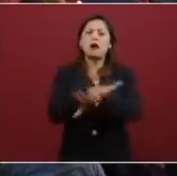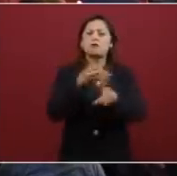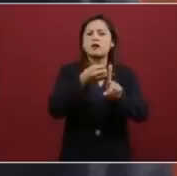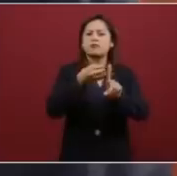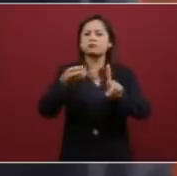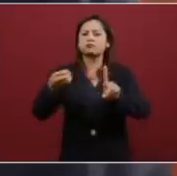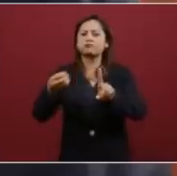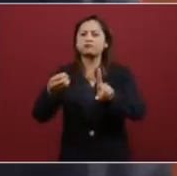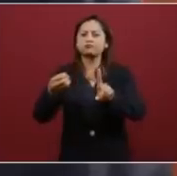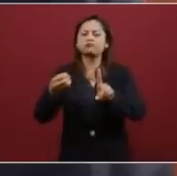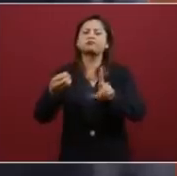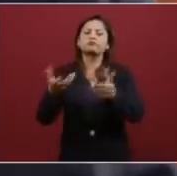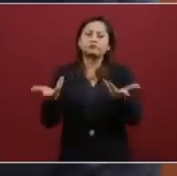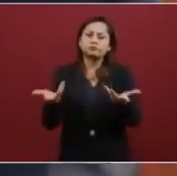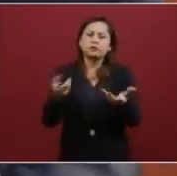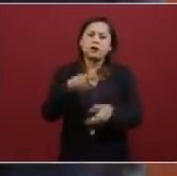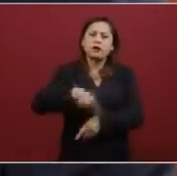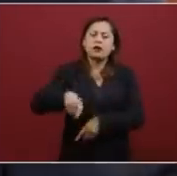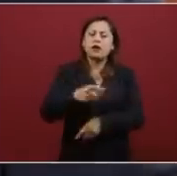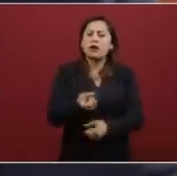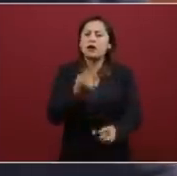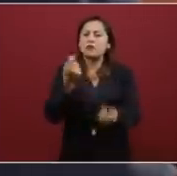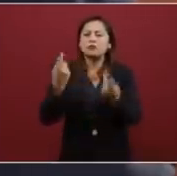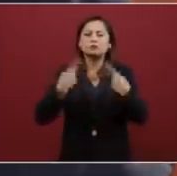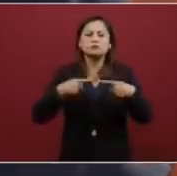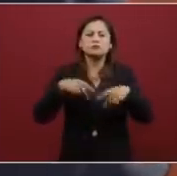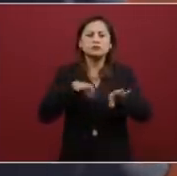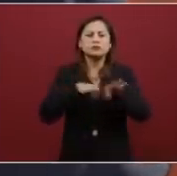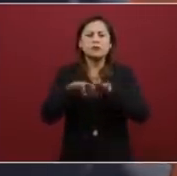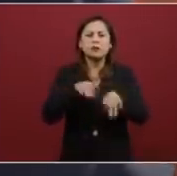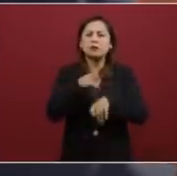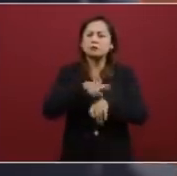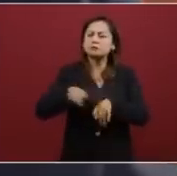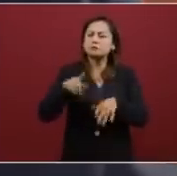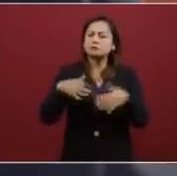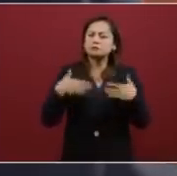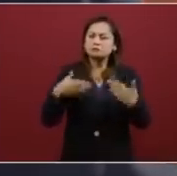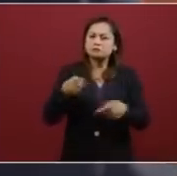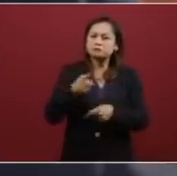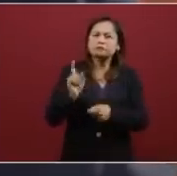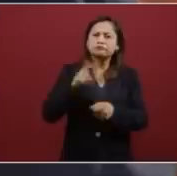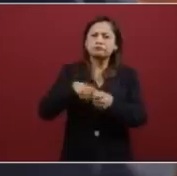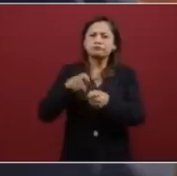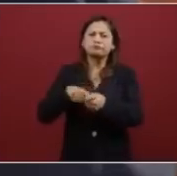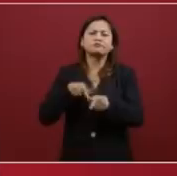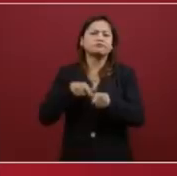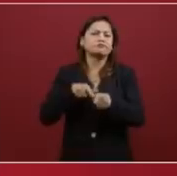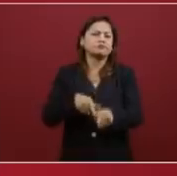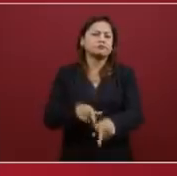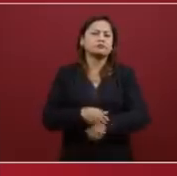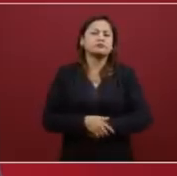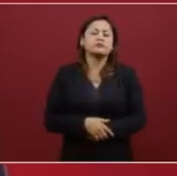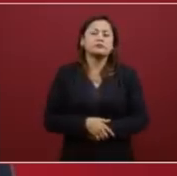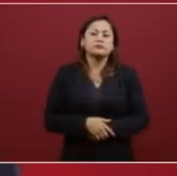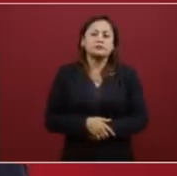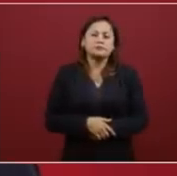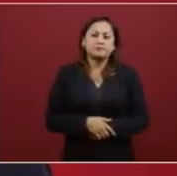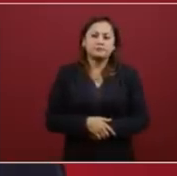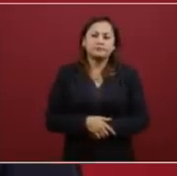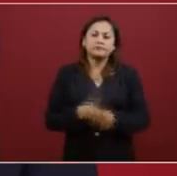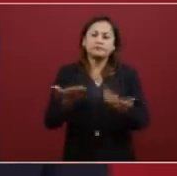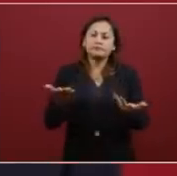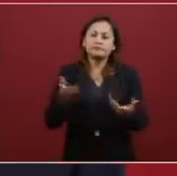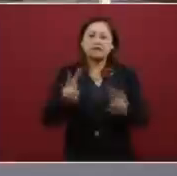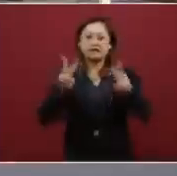confianza, para que tengan toda la información. Sobre el tema de los bomberos de la Ciudad de México. Y sí,